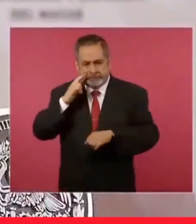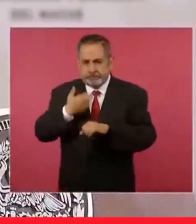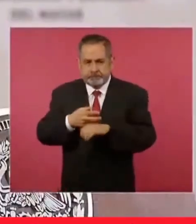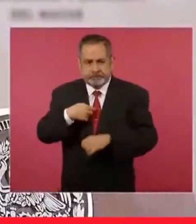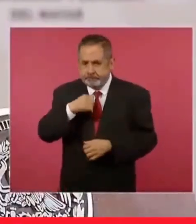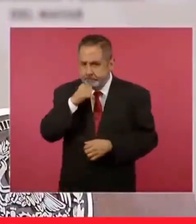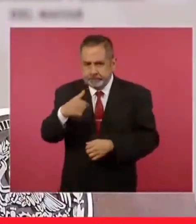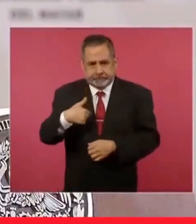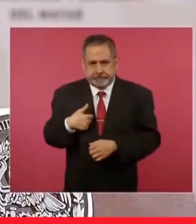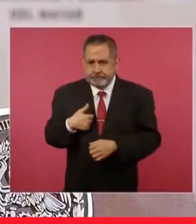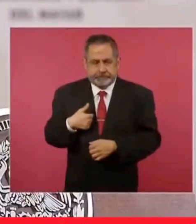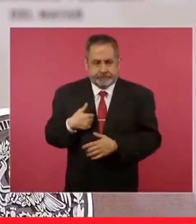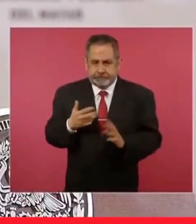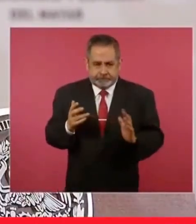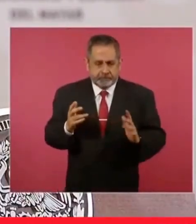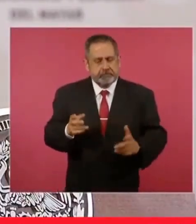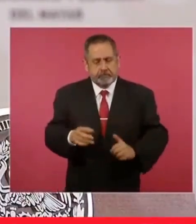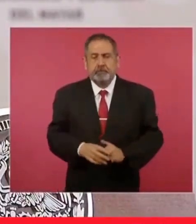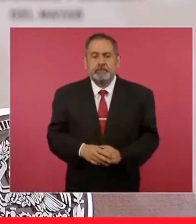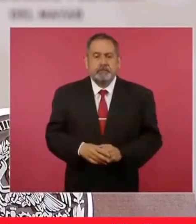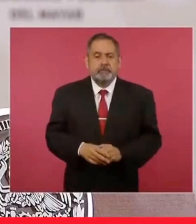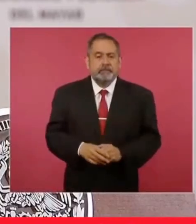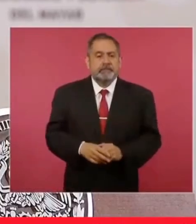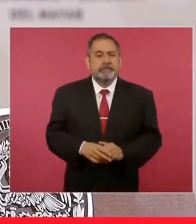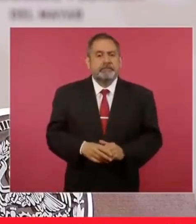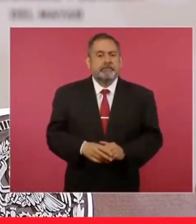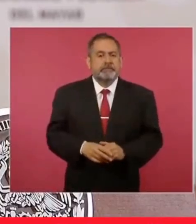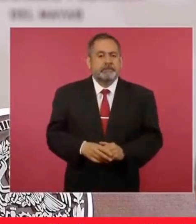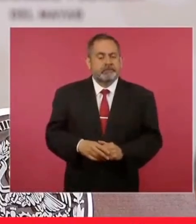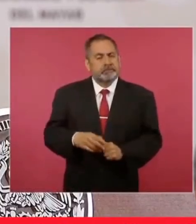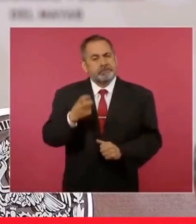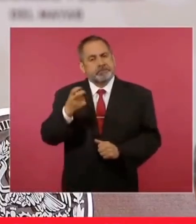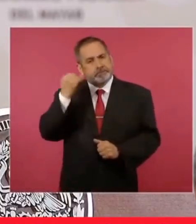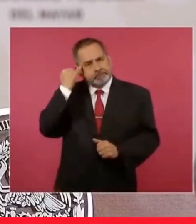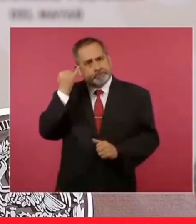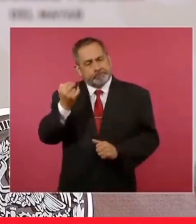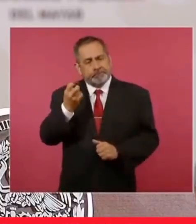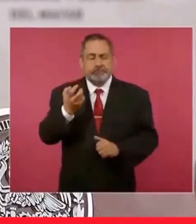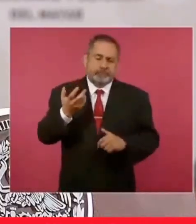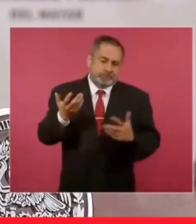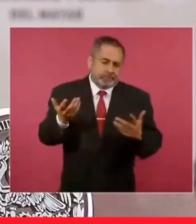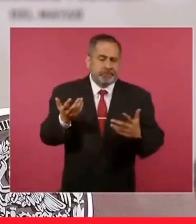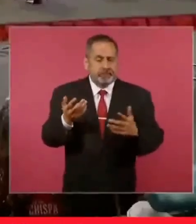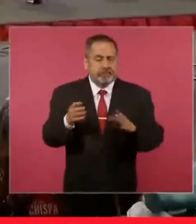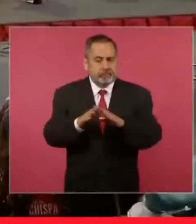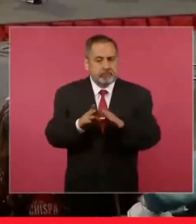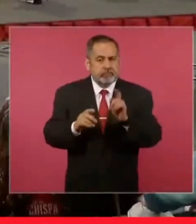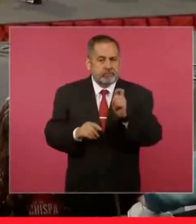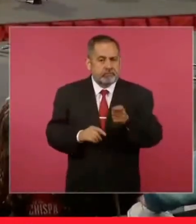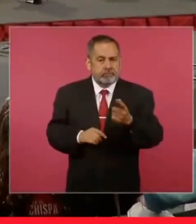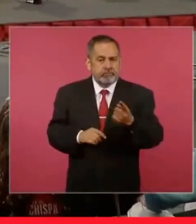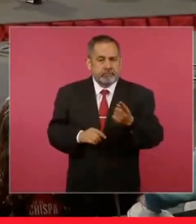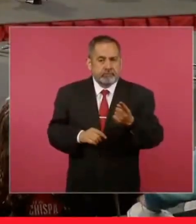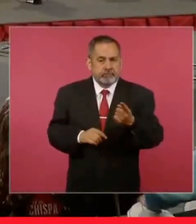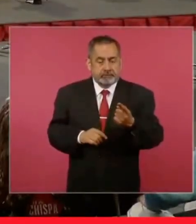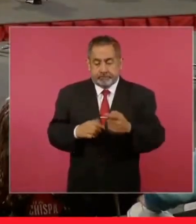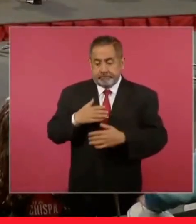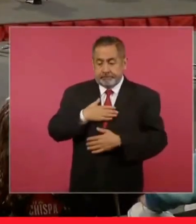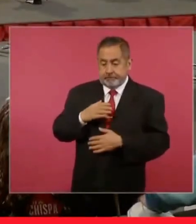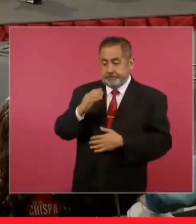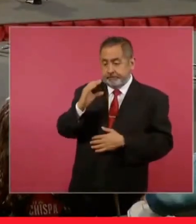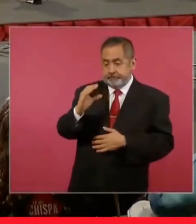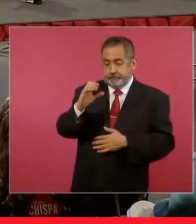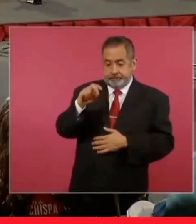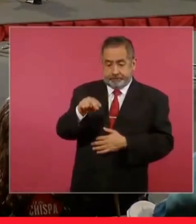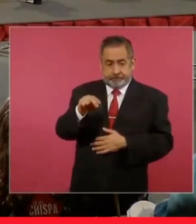de energía eléctrica. En este sentido, entonces, el Centro Nacional de Control de